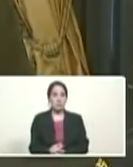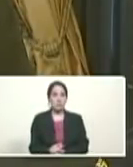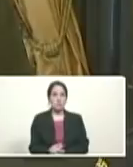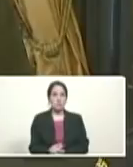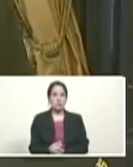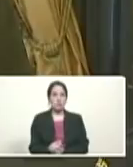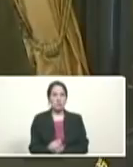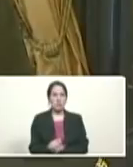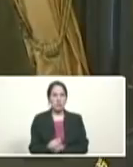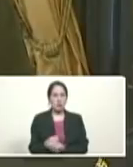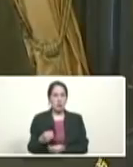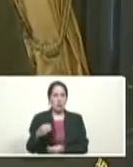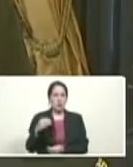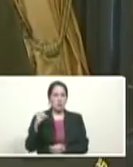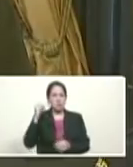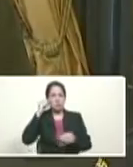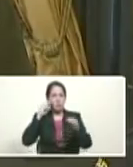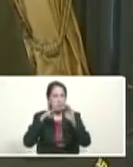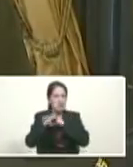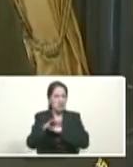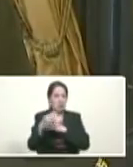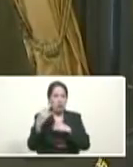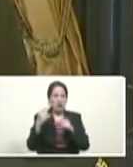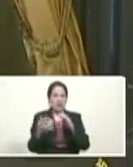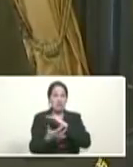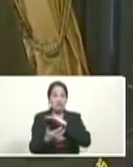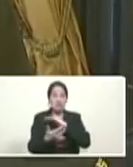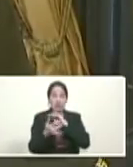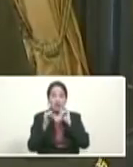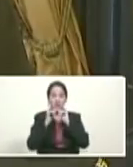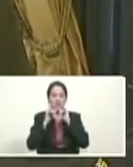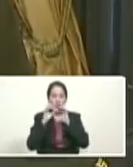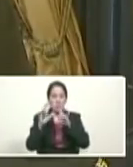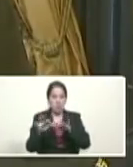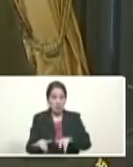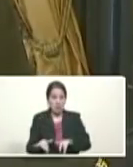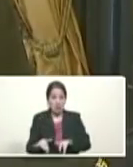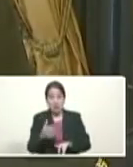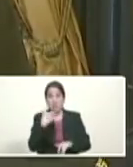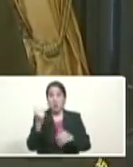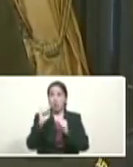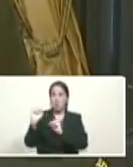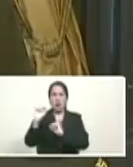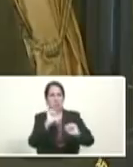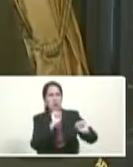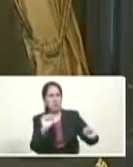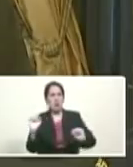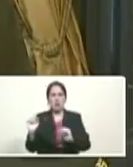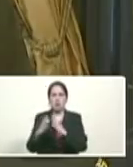técnicas informáticas con el objetivo de velar por los intereses de eeuu o sus aliados